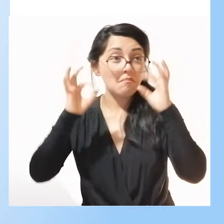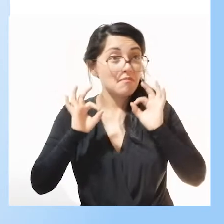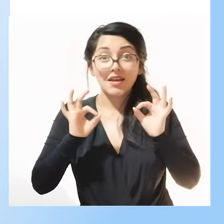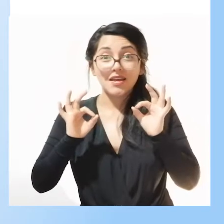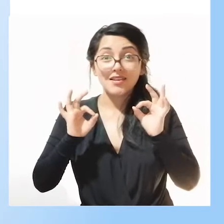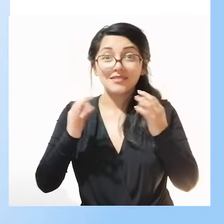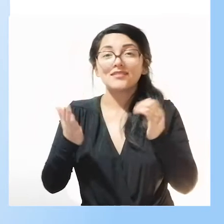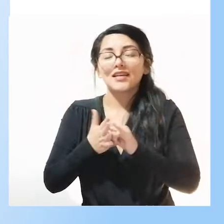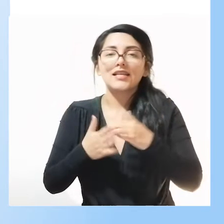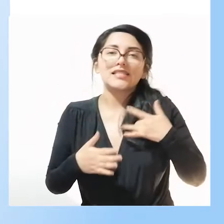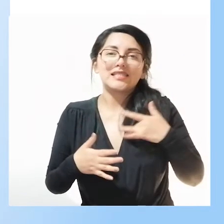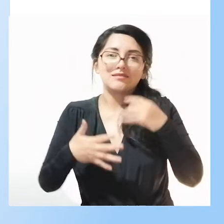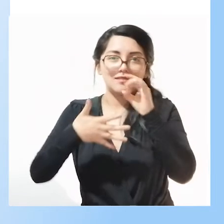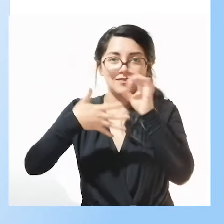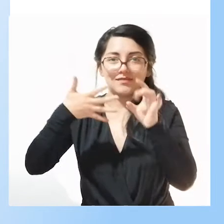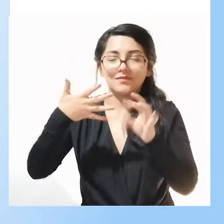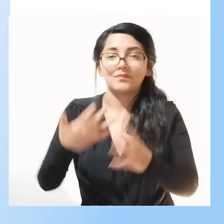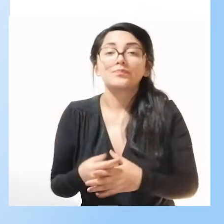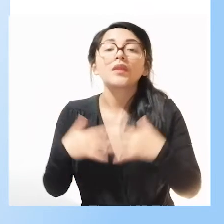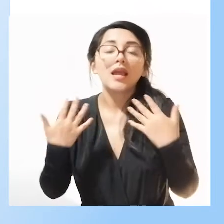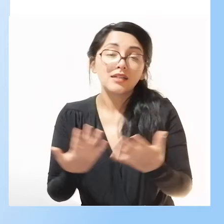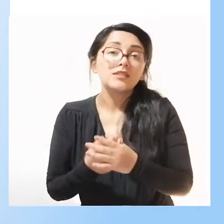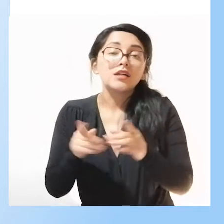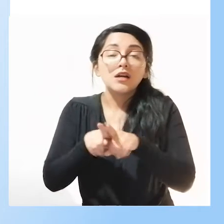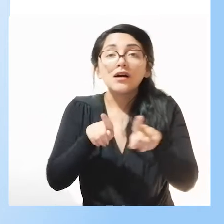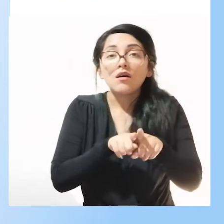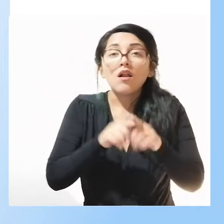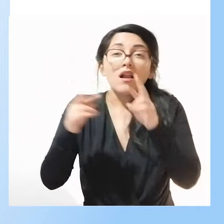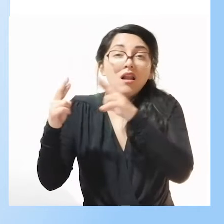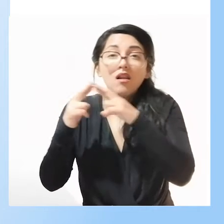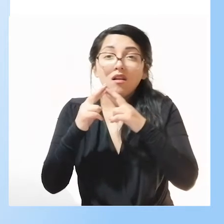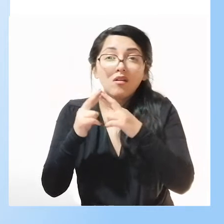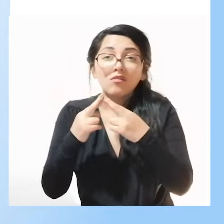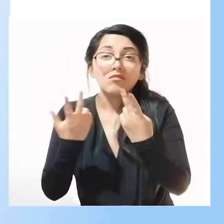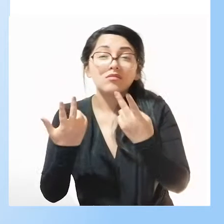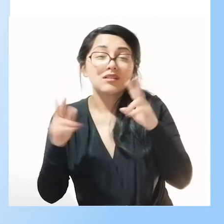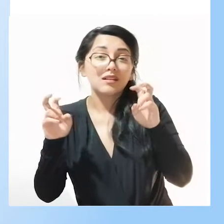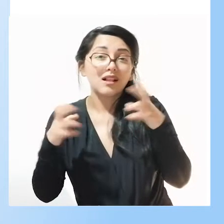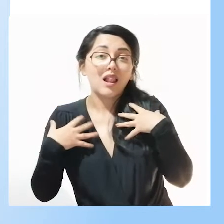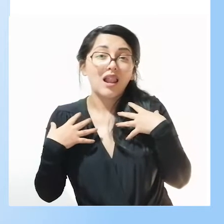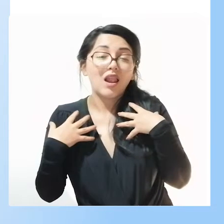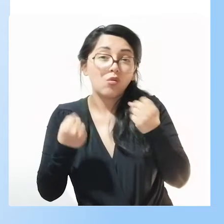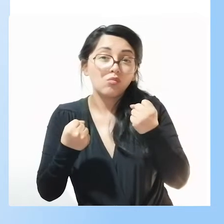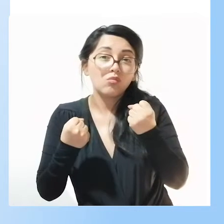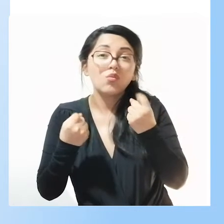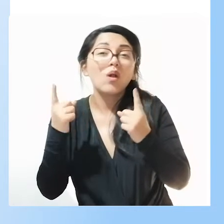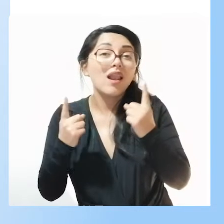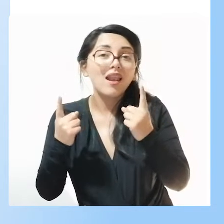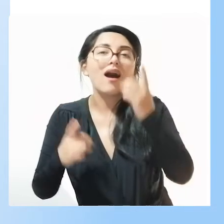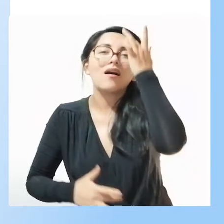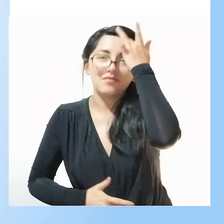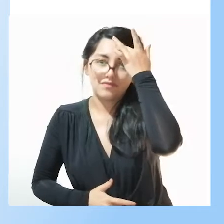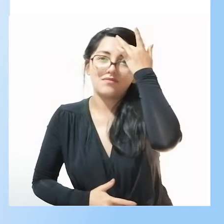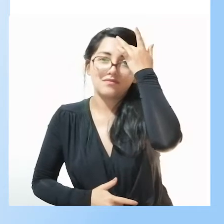vida relacionada con la salud que nos afecta de forma directa, puesto que implica en situación de enfermedad.